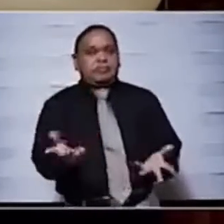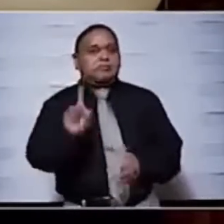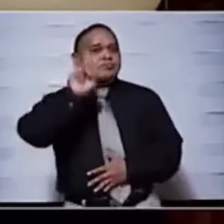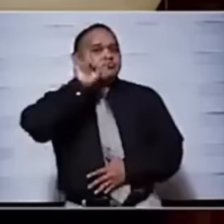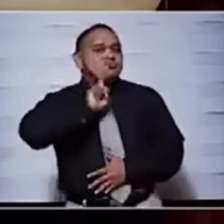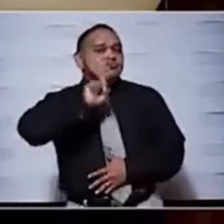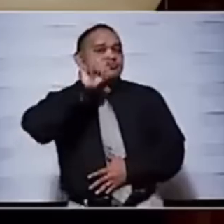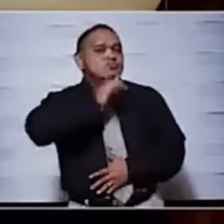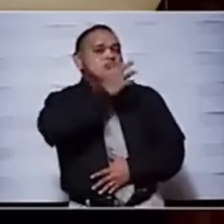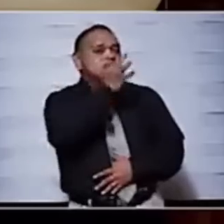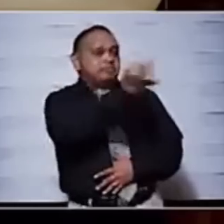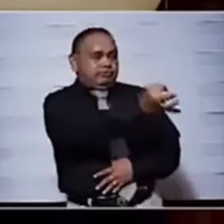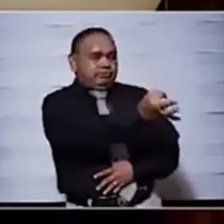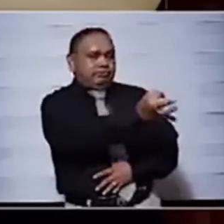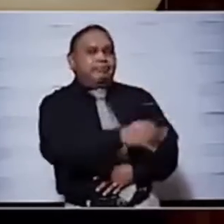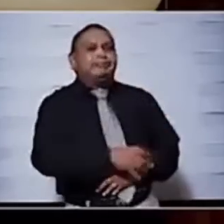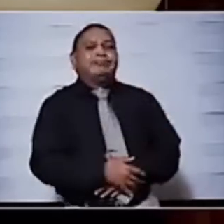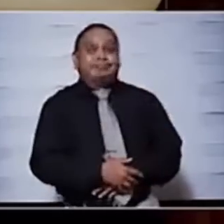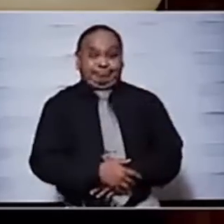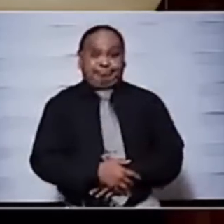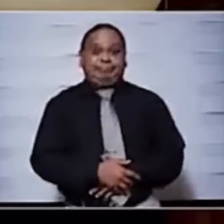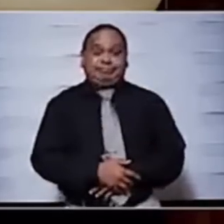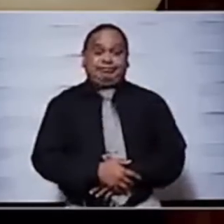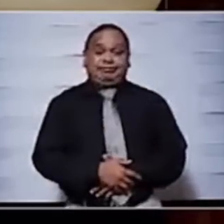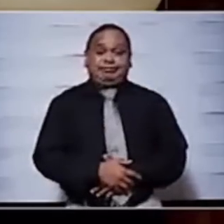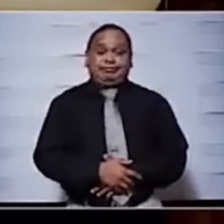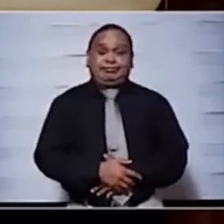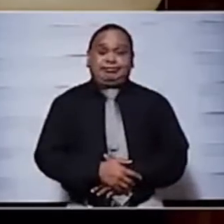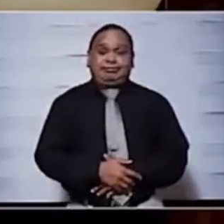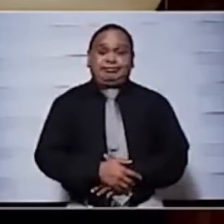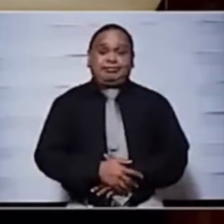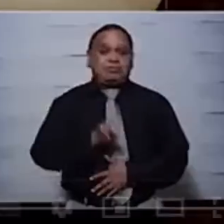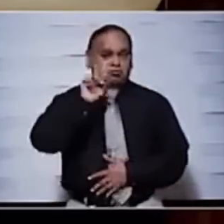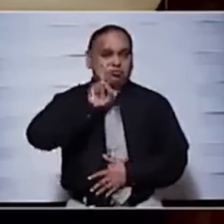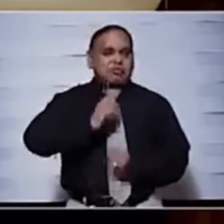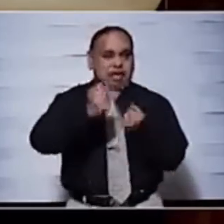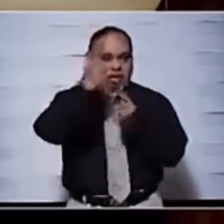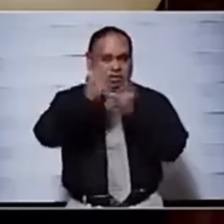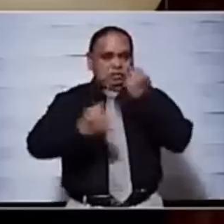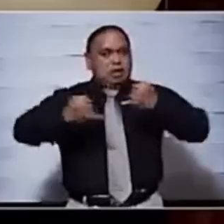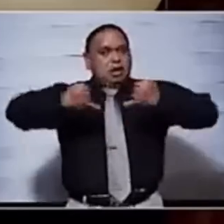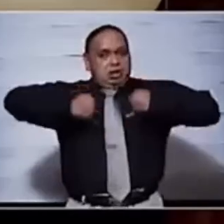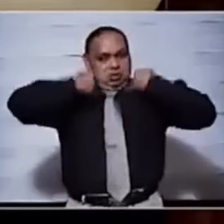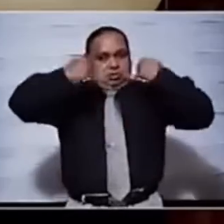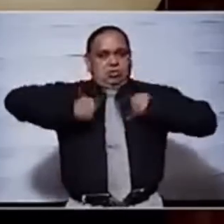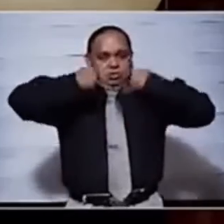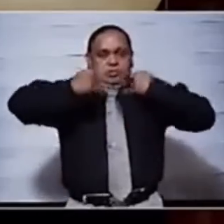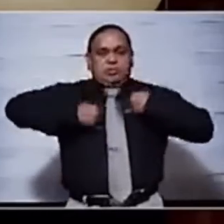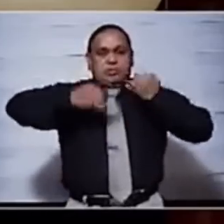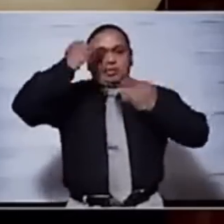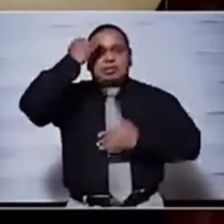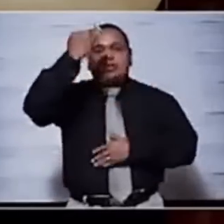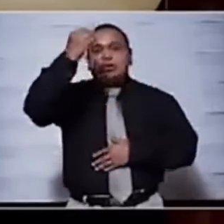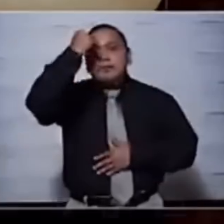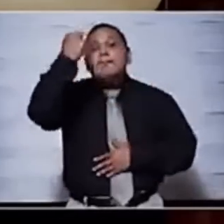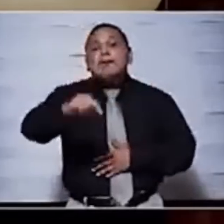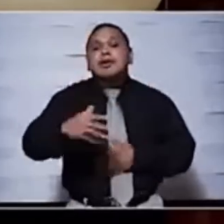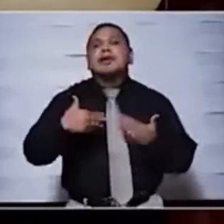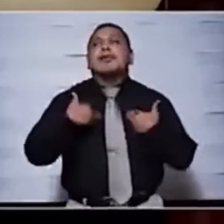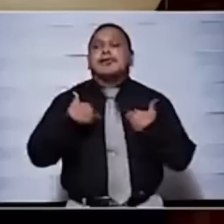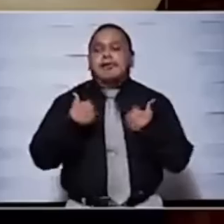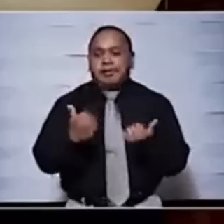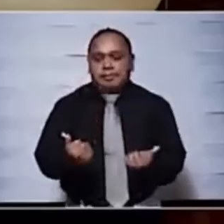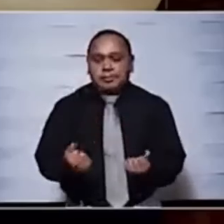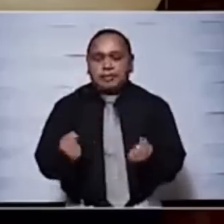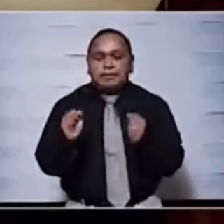que malentienden la política, algunas son jóvenes, pues estamos a tiempo de recapacitar y de no hacerle